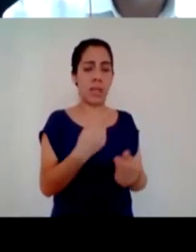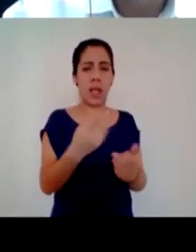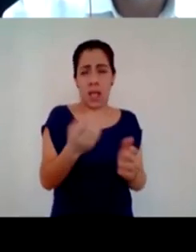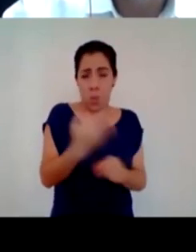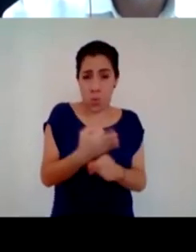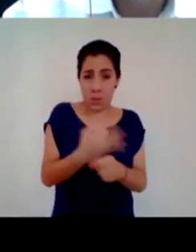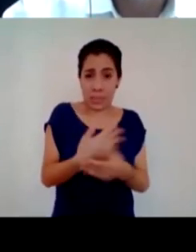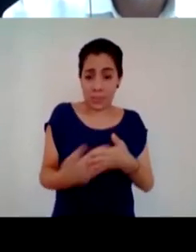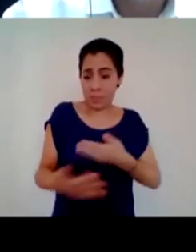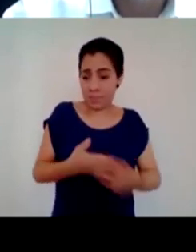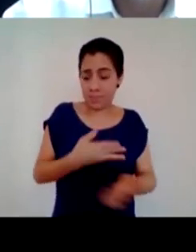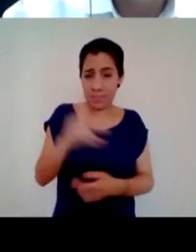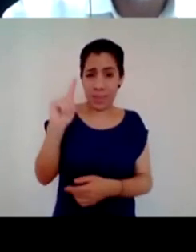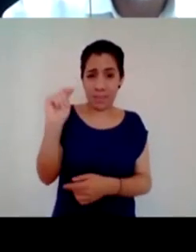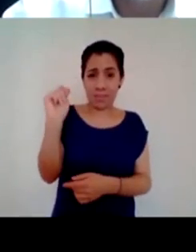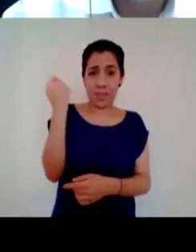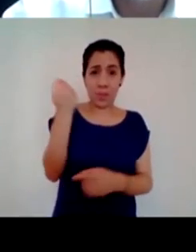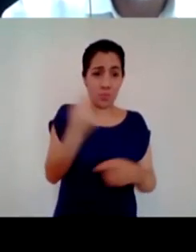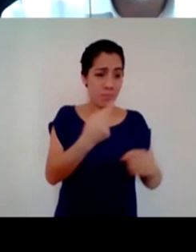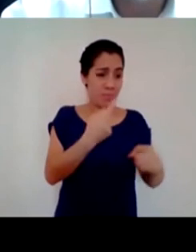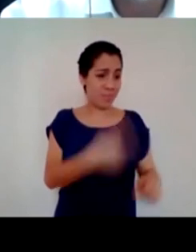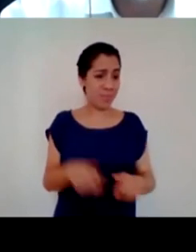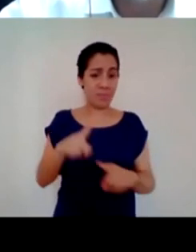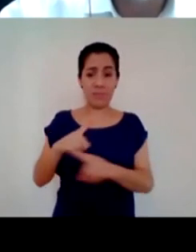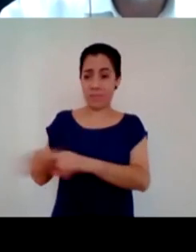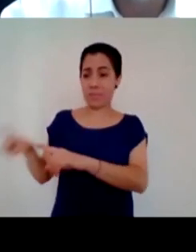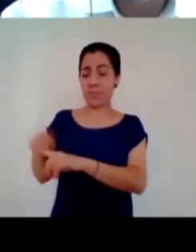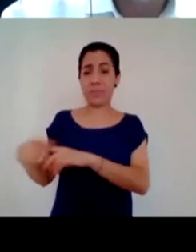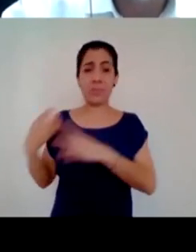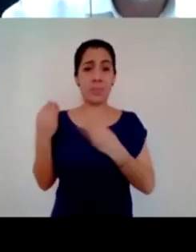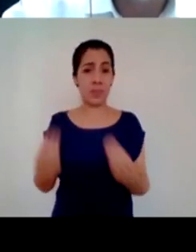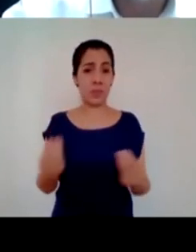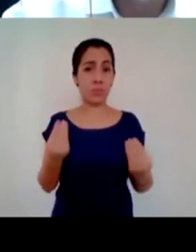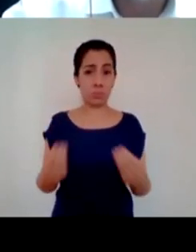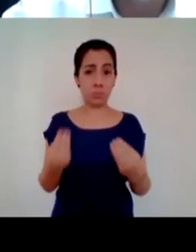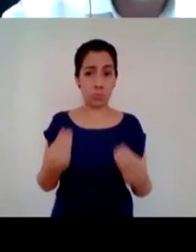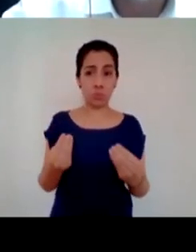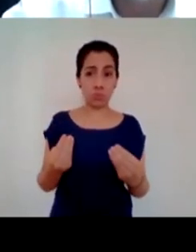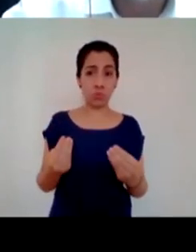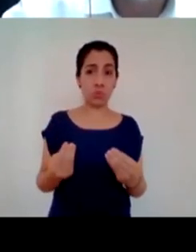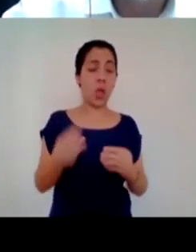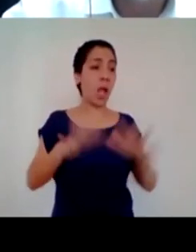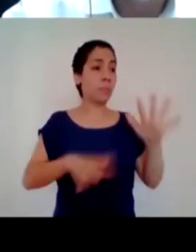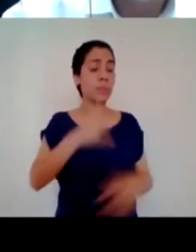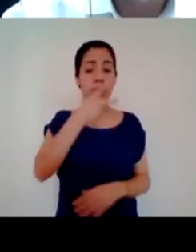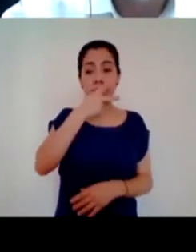hay tantos obstáculos que como mamás y como papás nos afrontamos, que